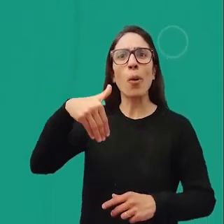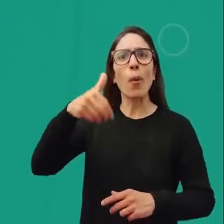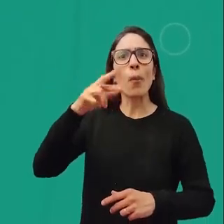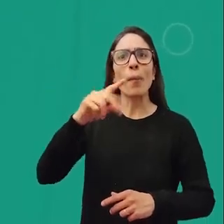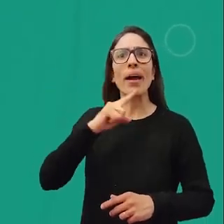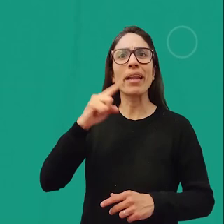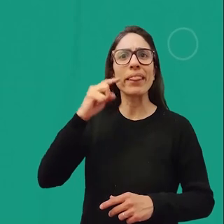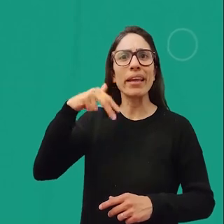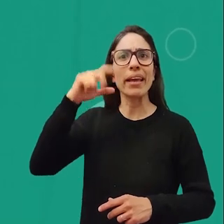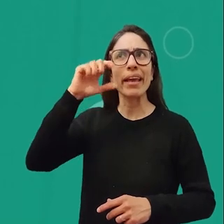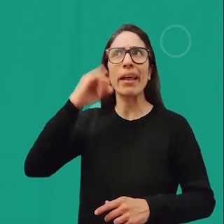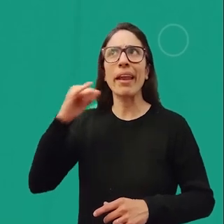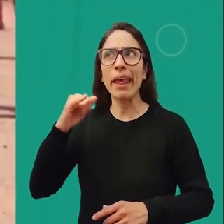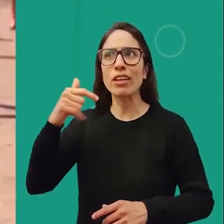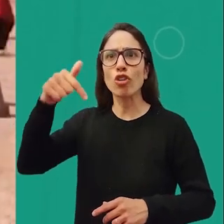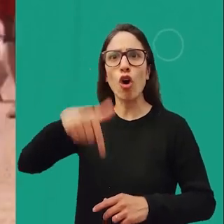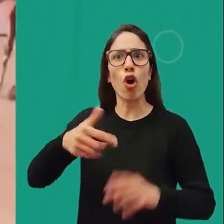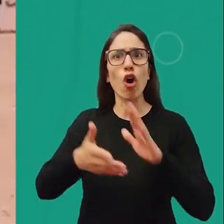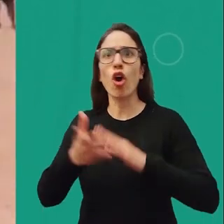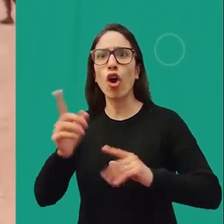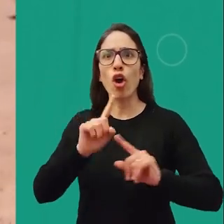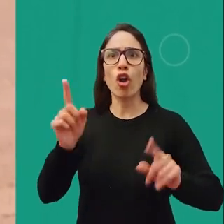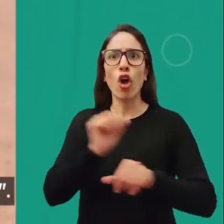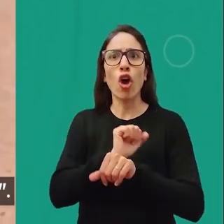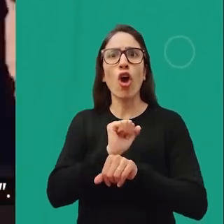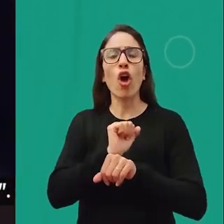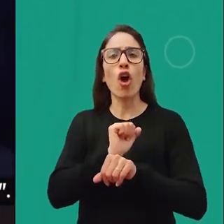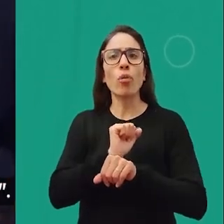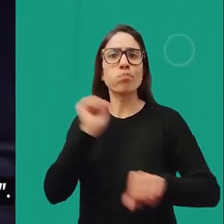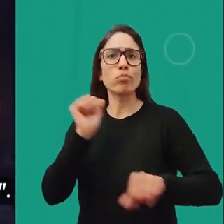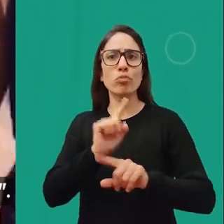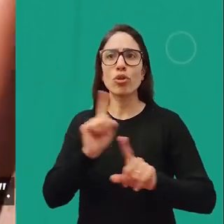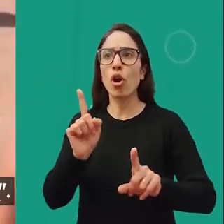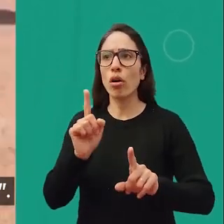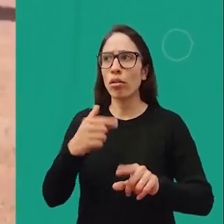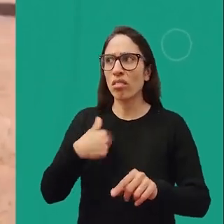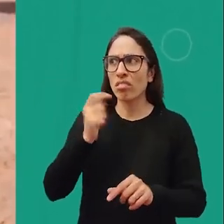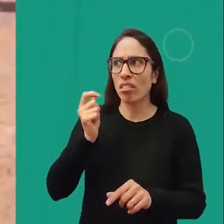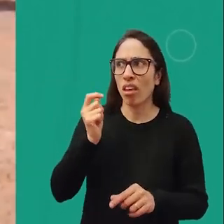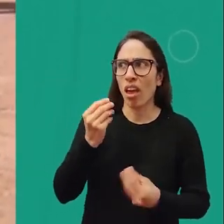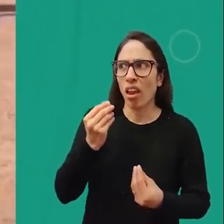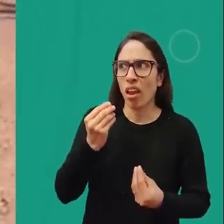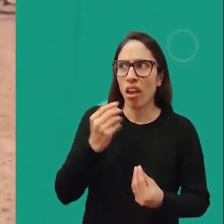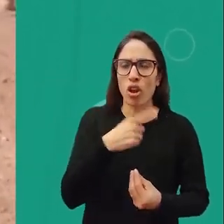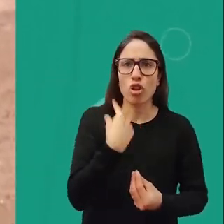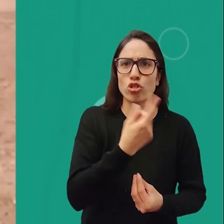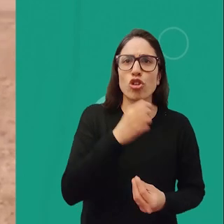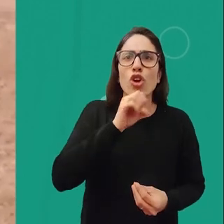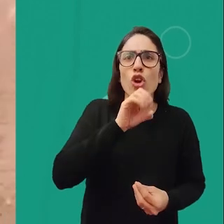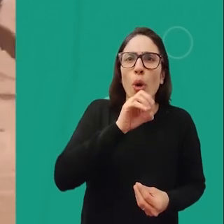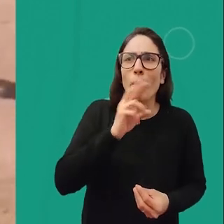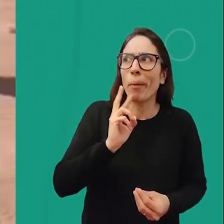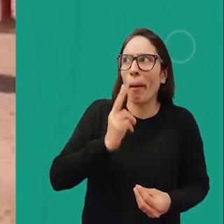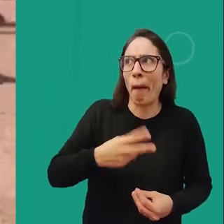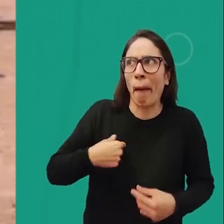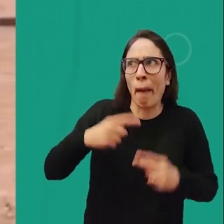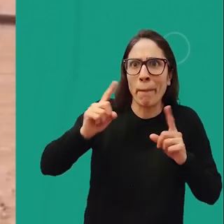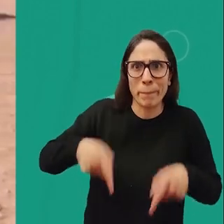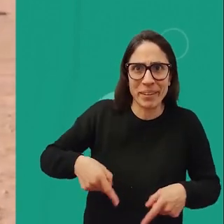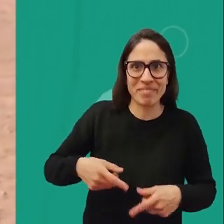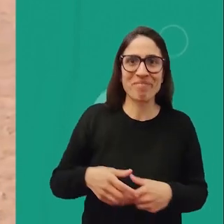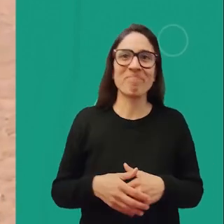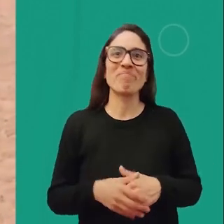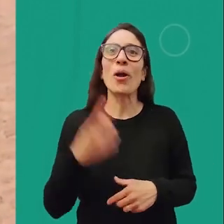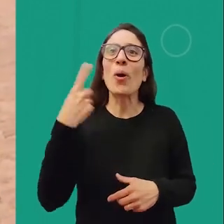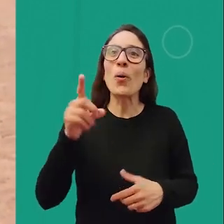son una más de nosotras. Y cuando nosotros al principio fuimos era, ¿pero qué? ¿Van a estar con palo de hockey? Que son armas los palos de hockey. Nunca tuvimos